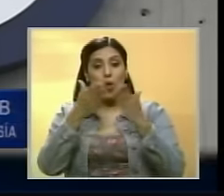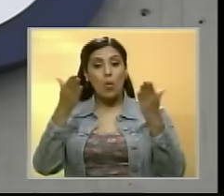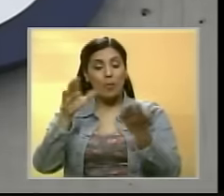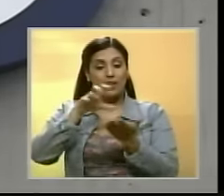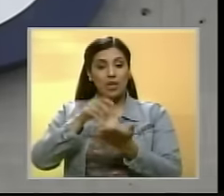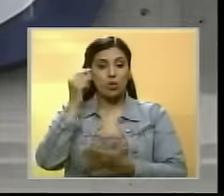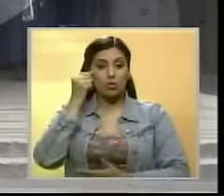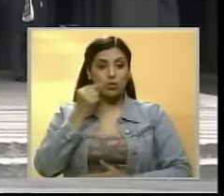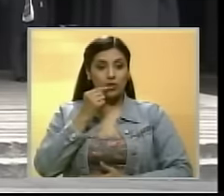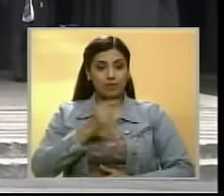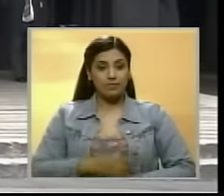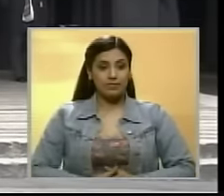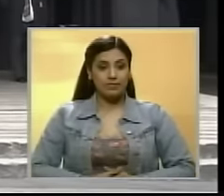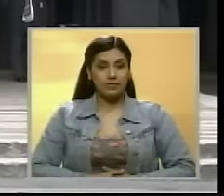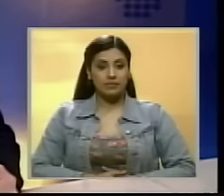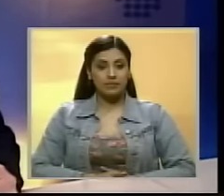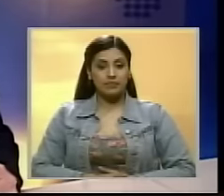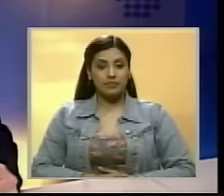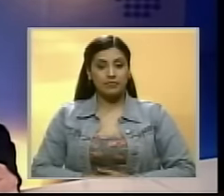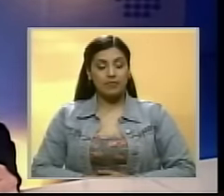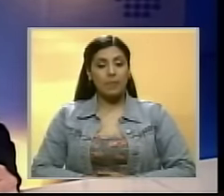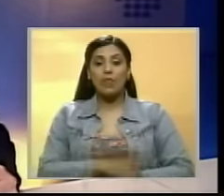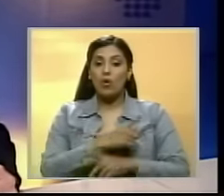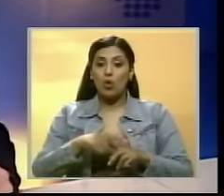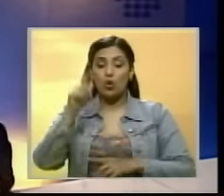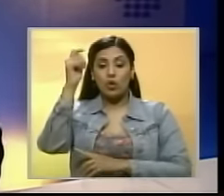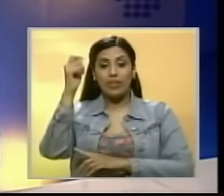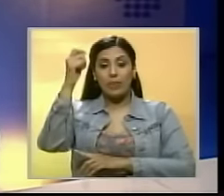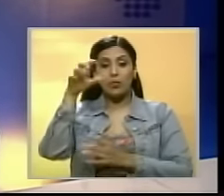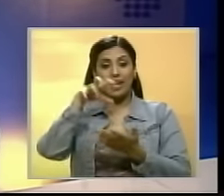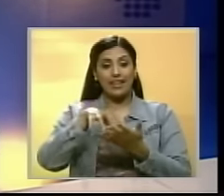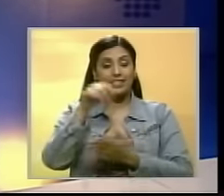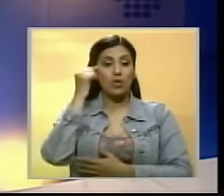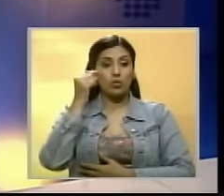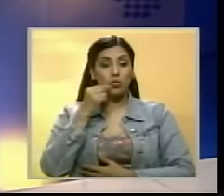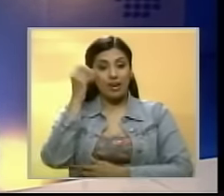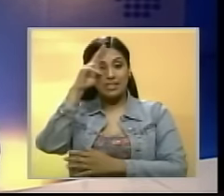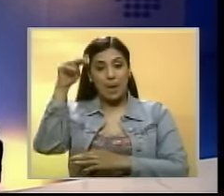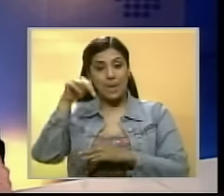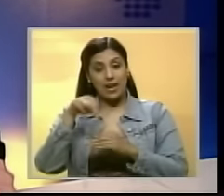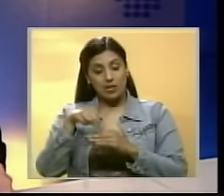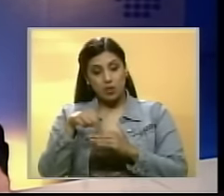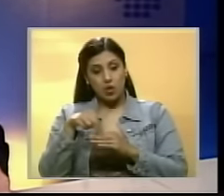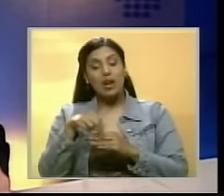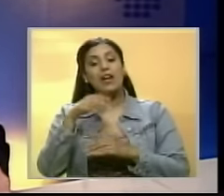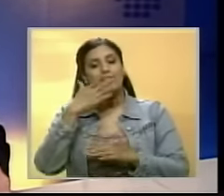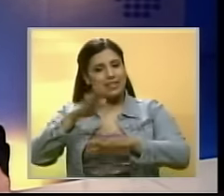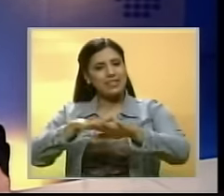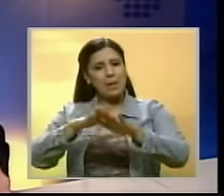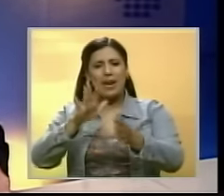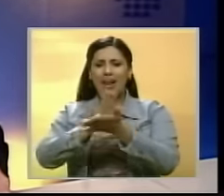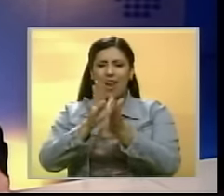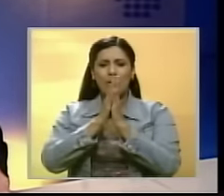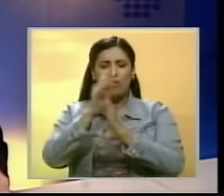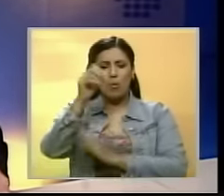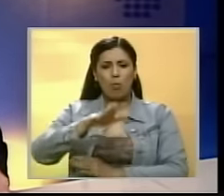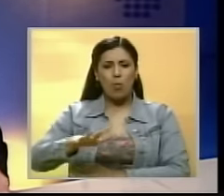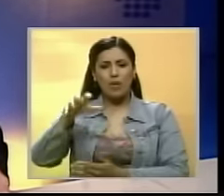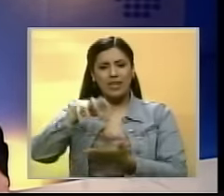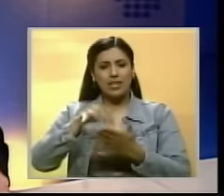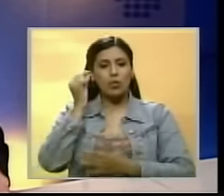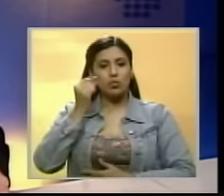estado sucre la diputada por el estado sucre a la asamblea nacional Milagros Paz hizo un llamado a la calma a la población del